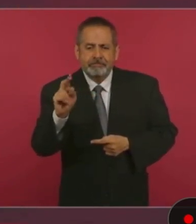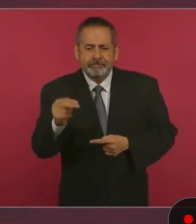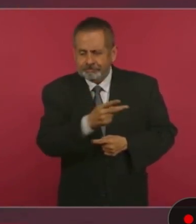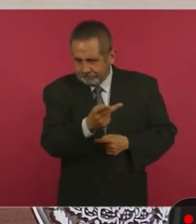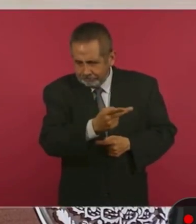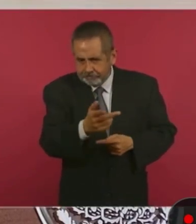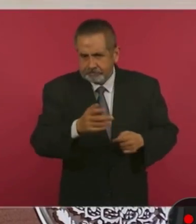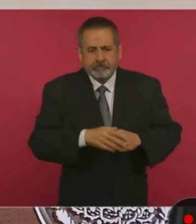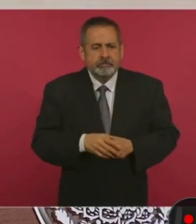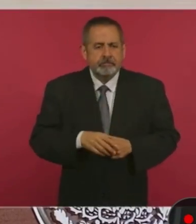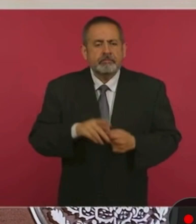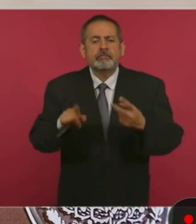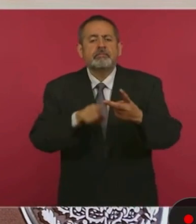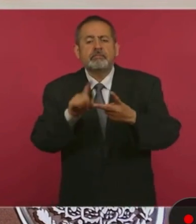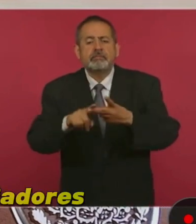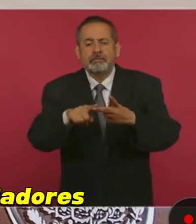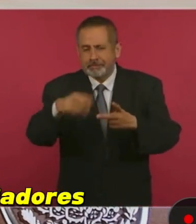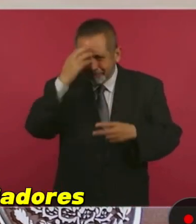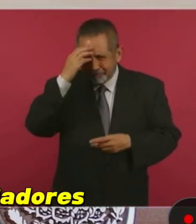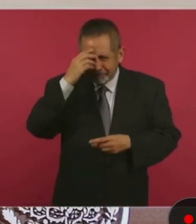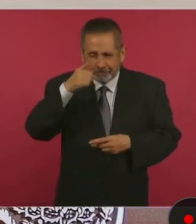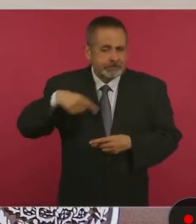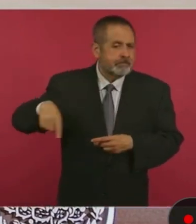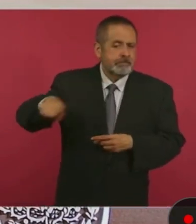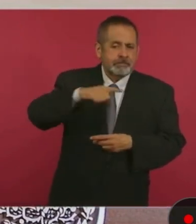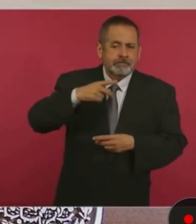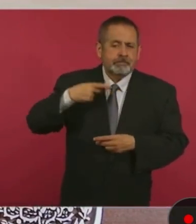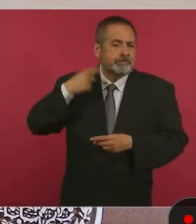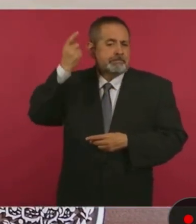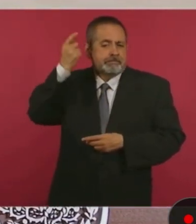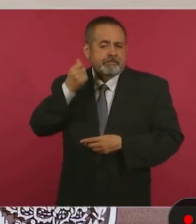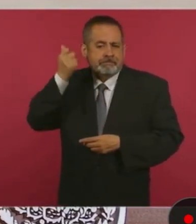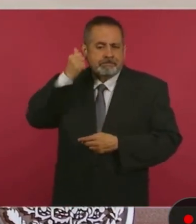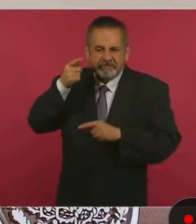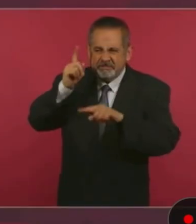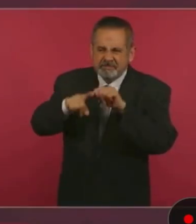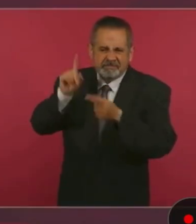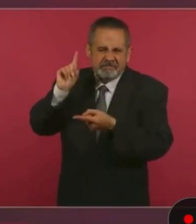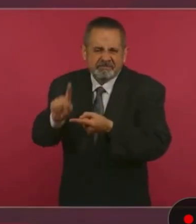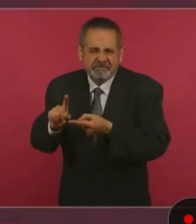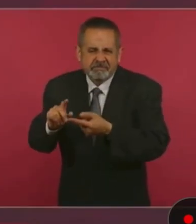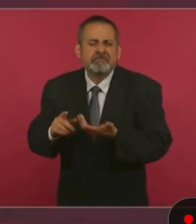la privatización de las pensiones de los trabajadores? PRI, PAN.